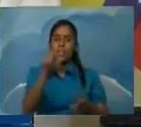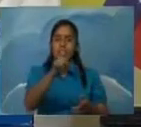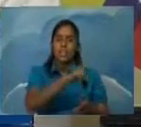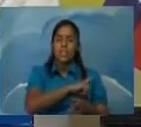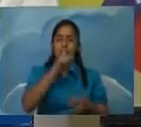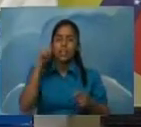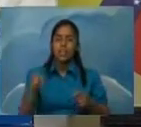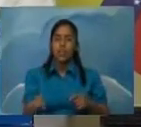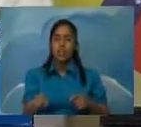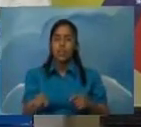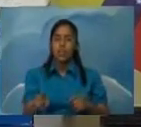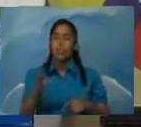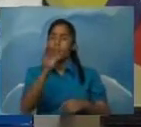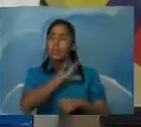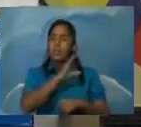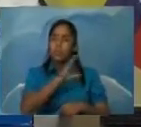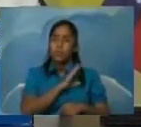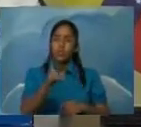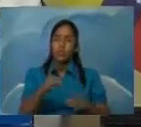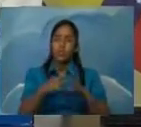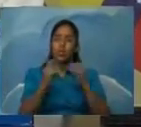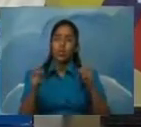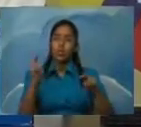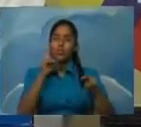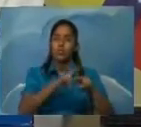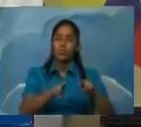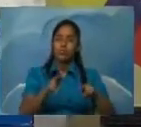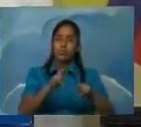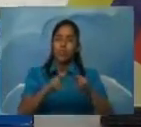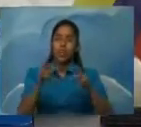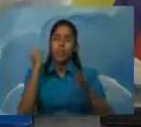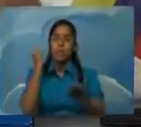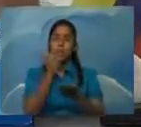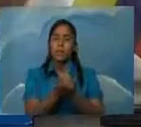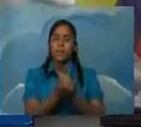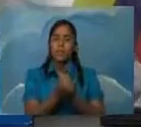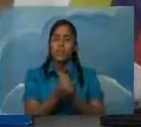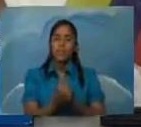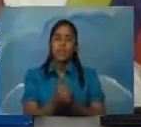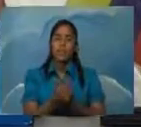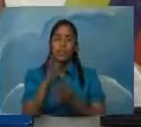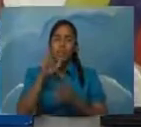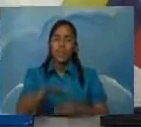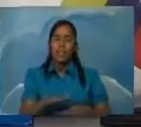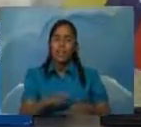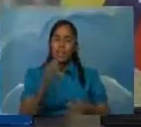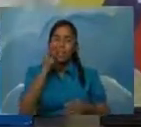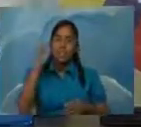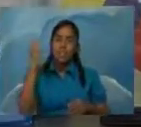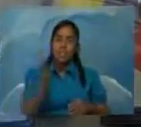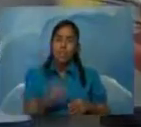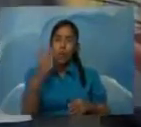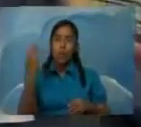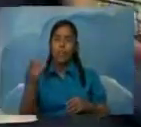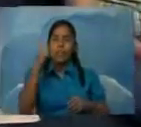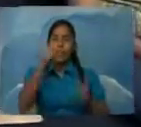¿Te parece apropiada, mi cielito? Amén. Amén. ¿Estás seguro de que el Señor nos ha sacado